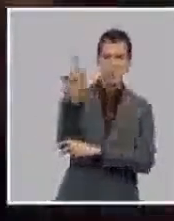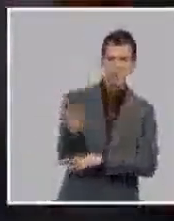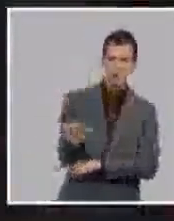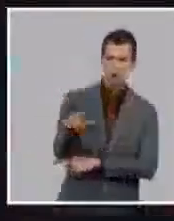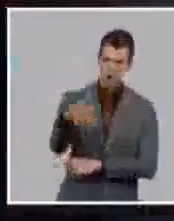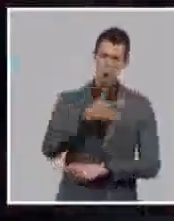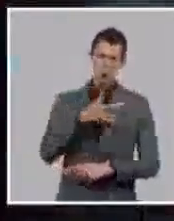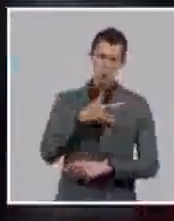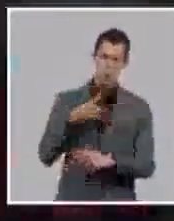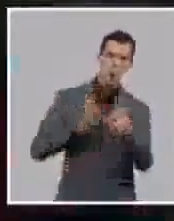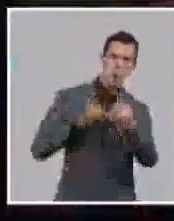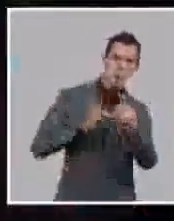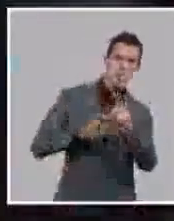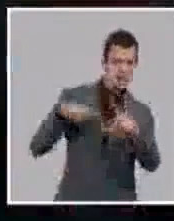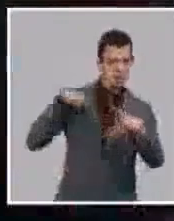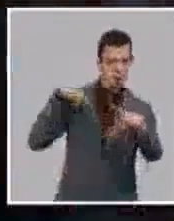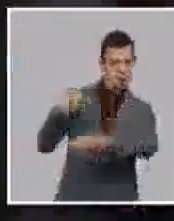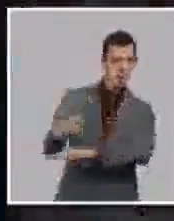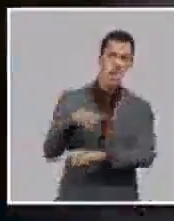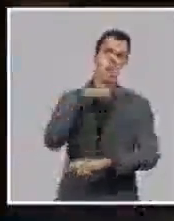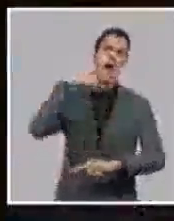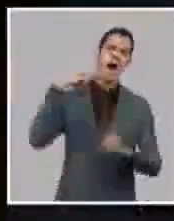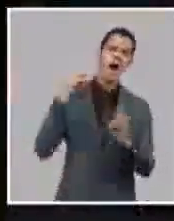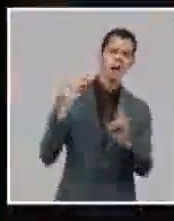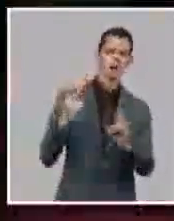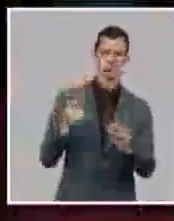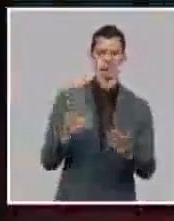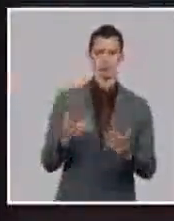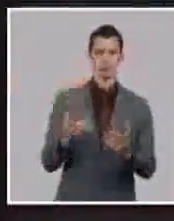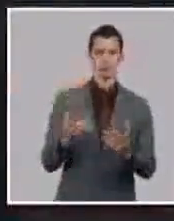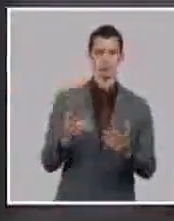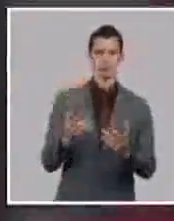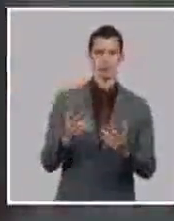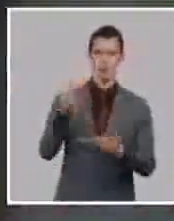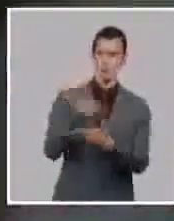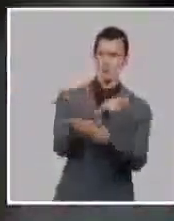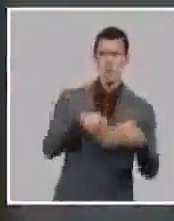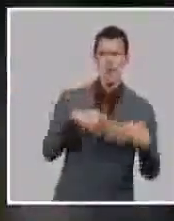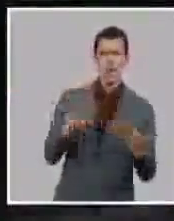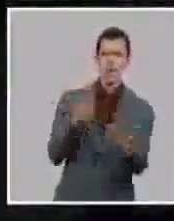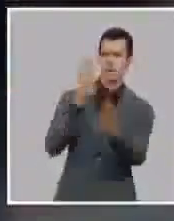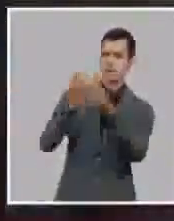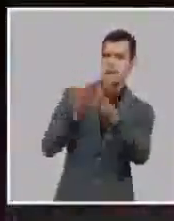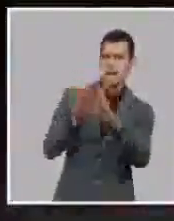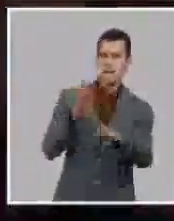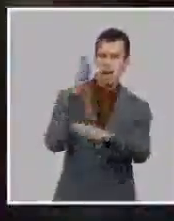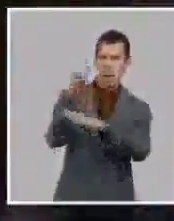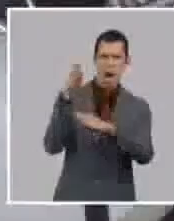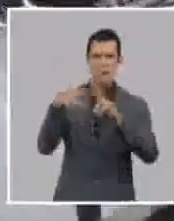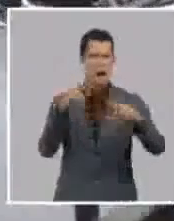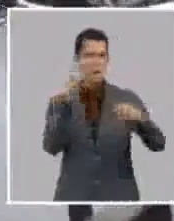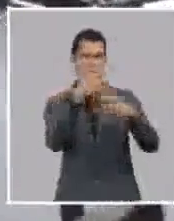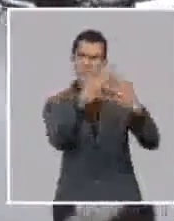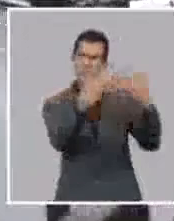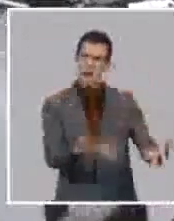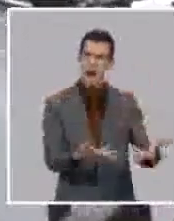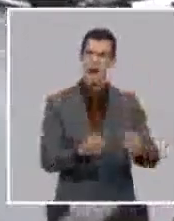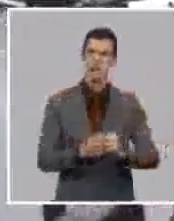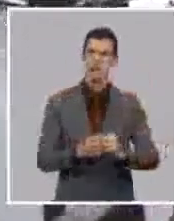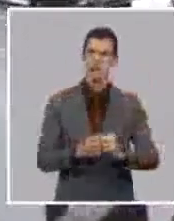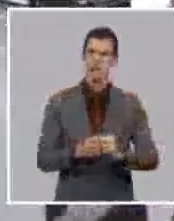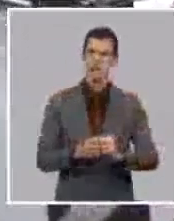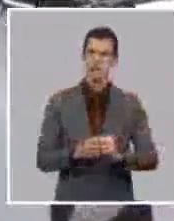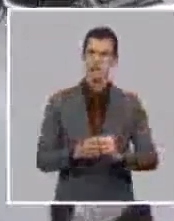comunistas, planeando asaltar lugares públicos, rompiendo cristales, robando, agrediendo, lanzando